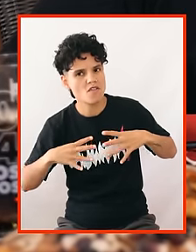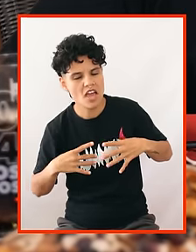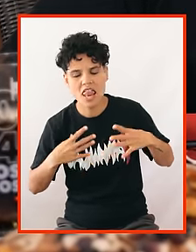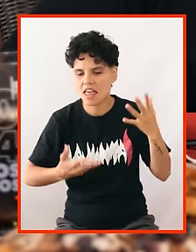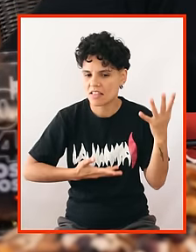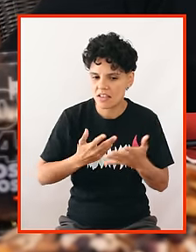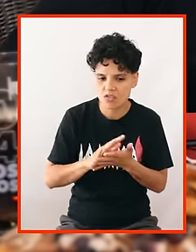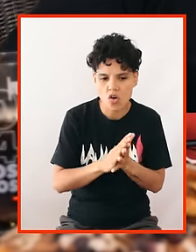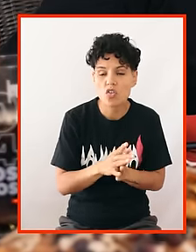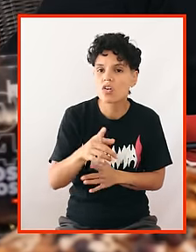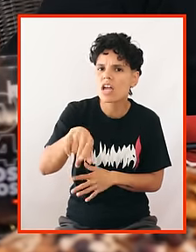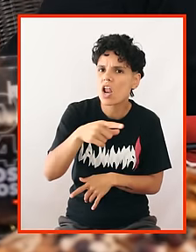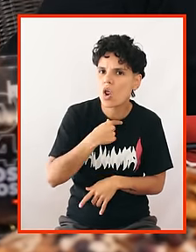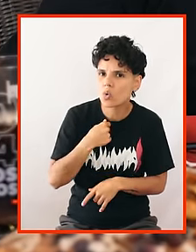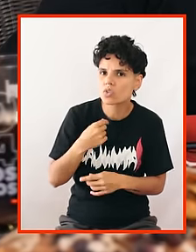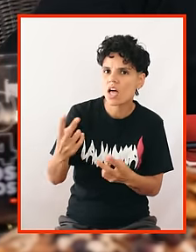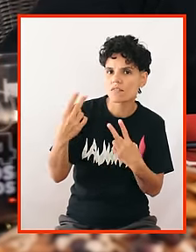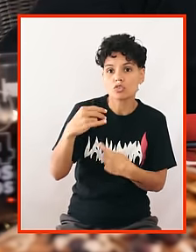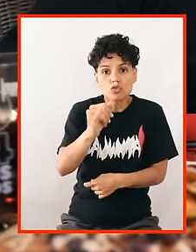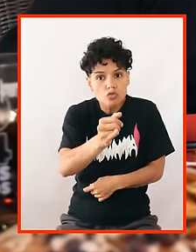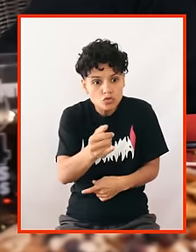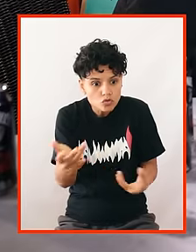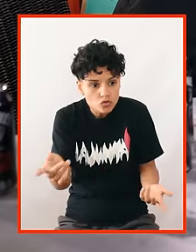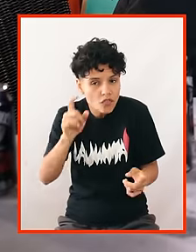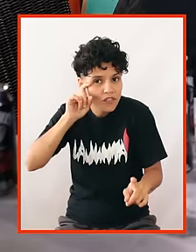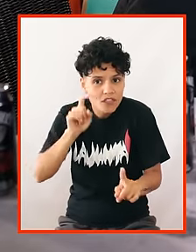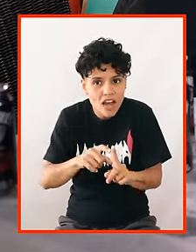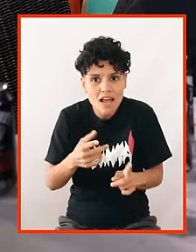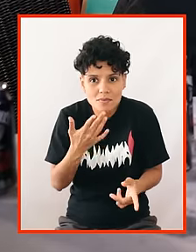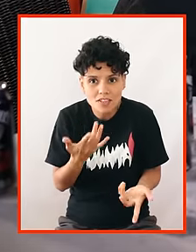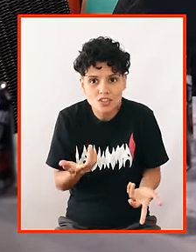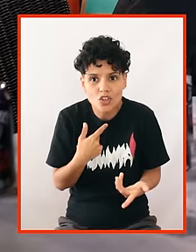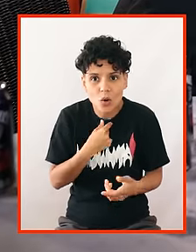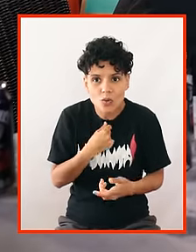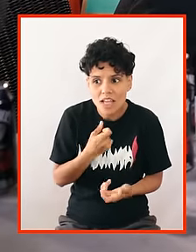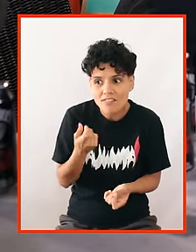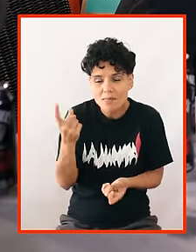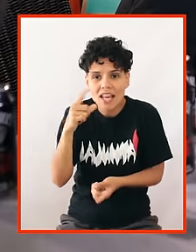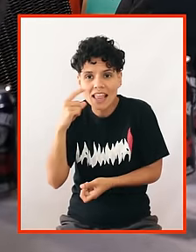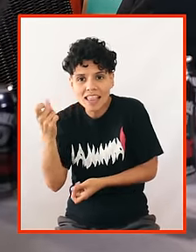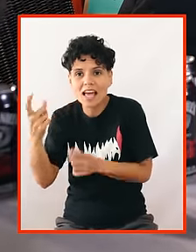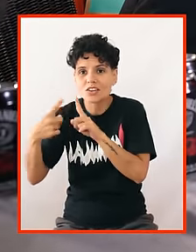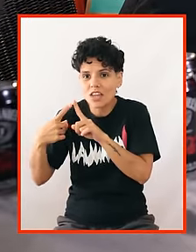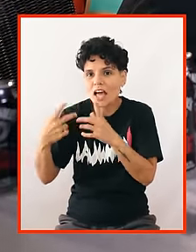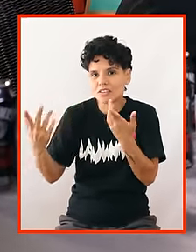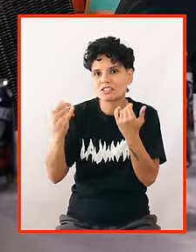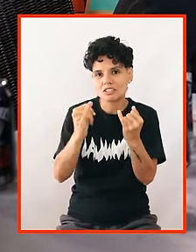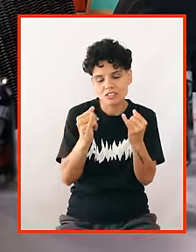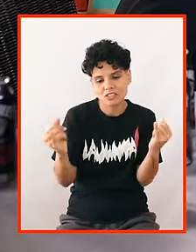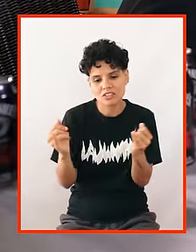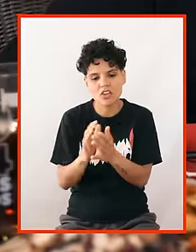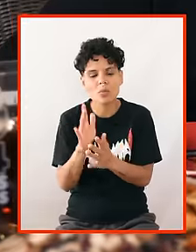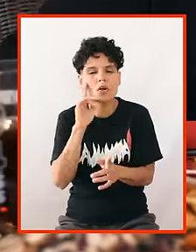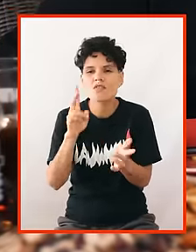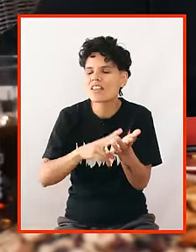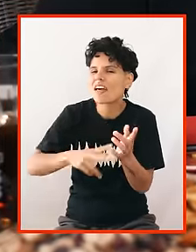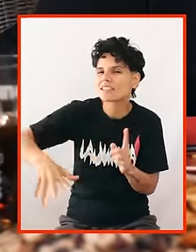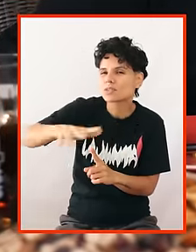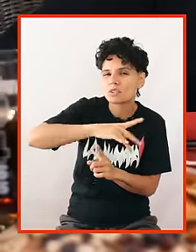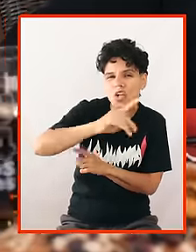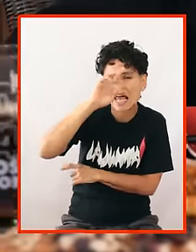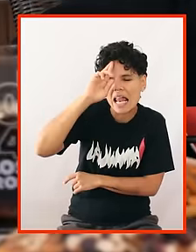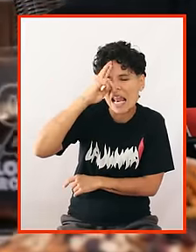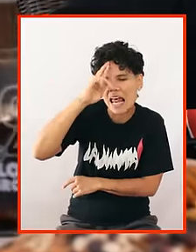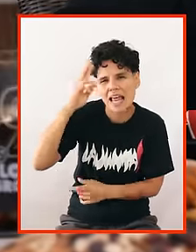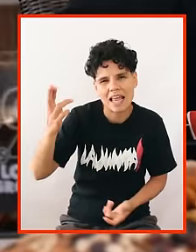no? Todo. ¿Y eran fanáticos de usted o no? El grupete. Sí, pues sí, por eso. Me imagino que sí. Eran fans cantando todo, fotos. Pero